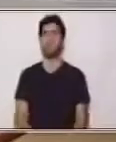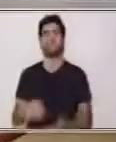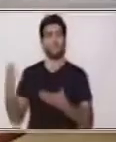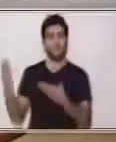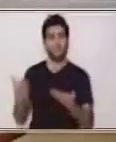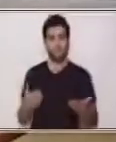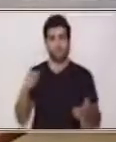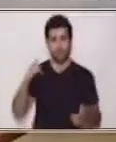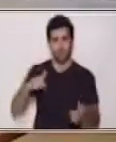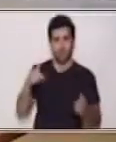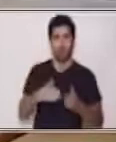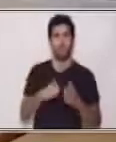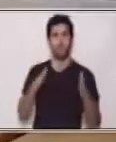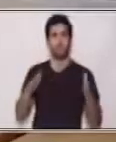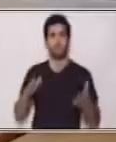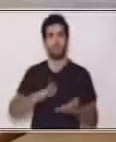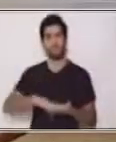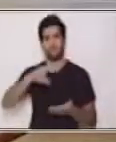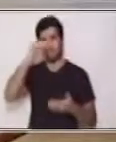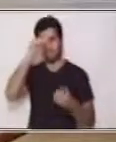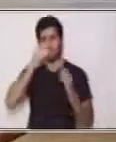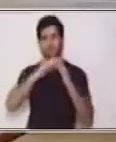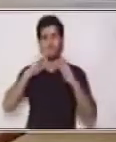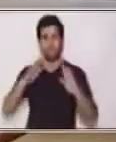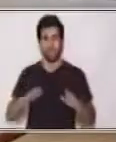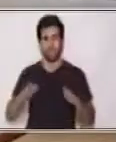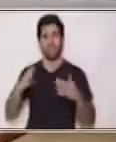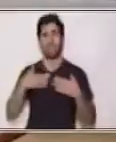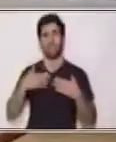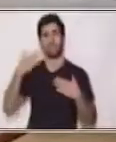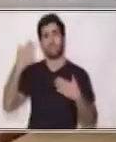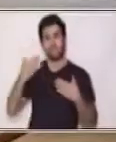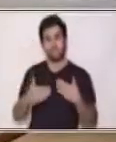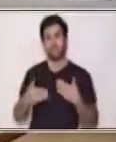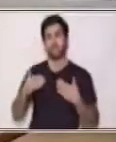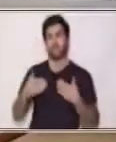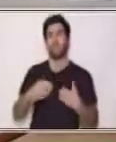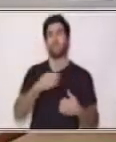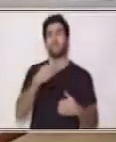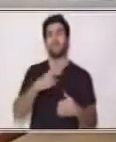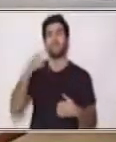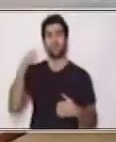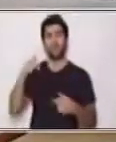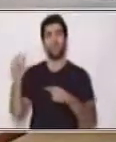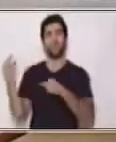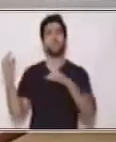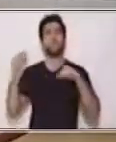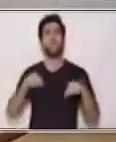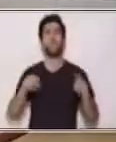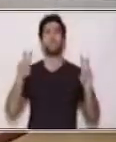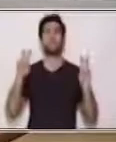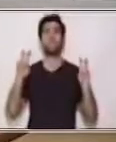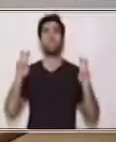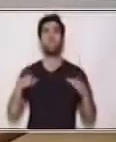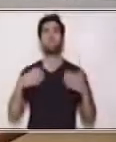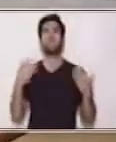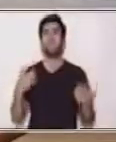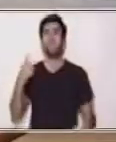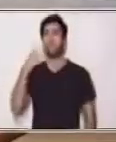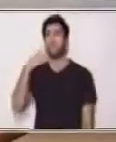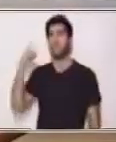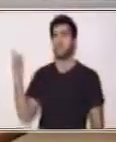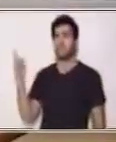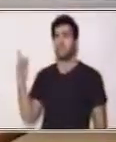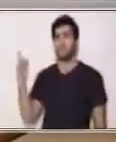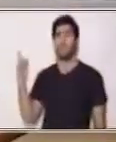Bienvenido a este espacio educativo Aprendo en Casa. Soy Lady Amalia Lizeth Kakoh y en esta oportunidad desarrollaré el tema